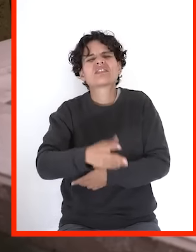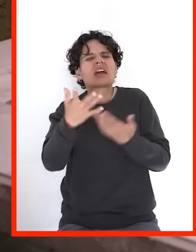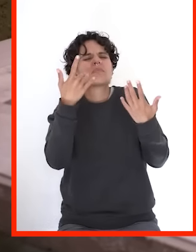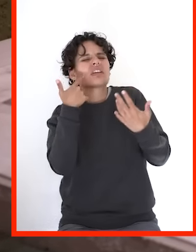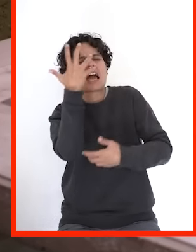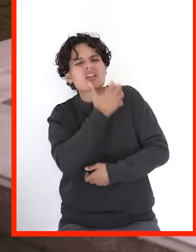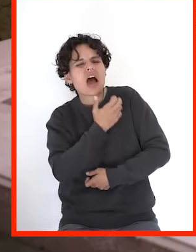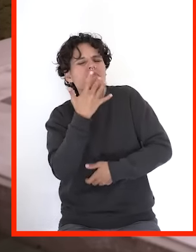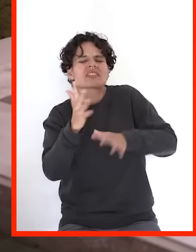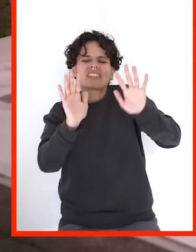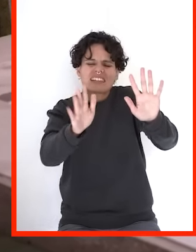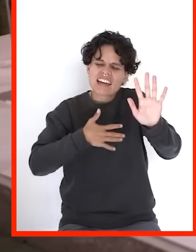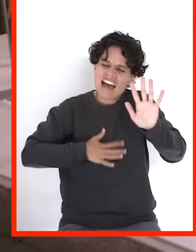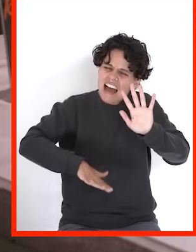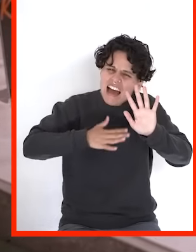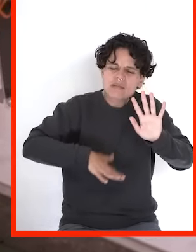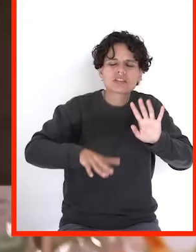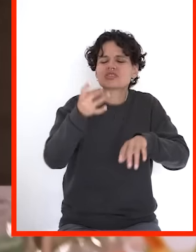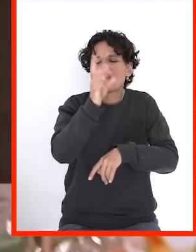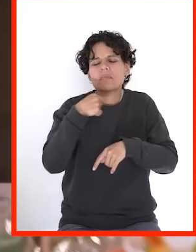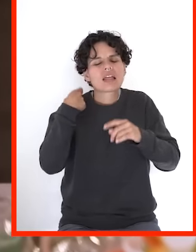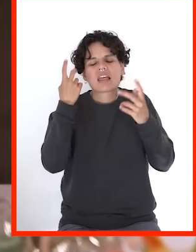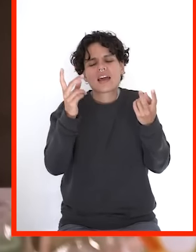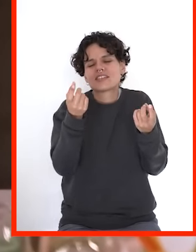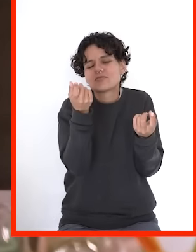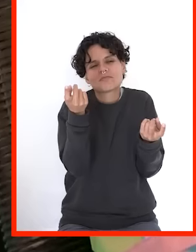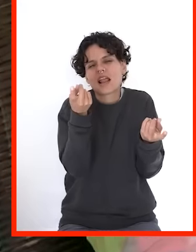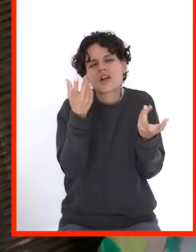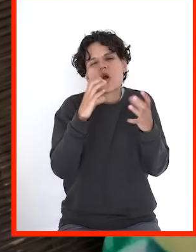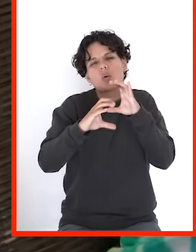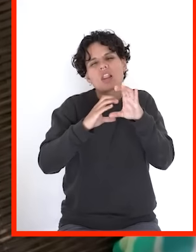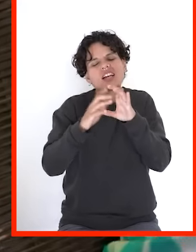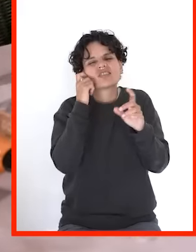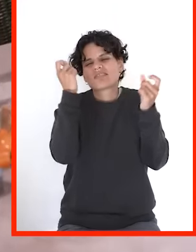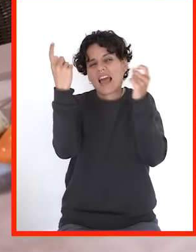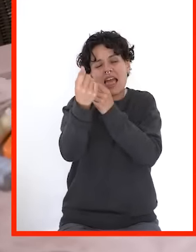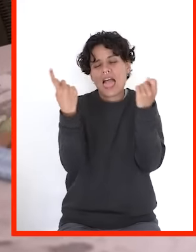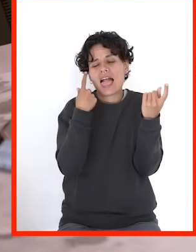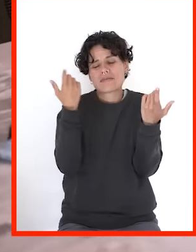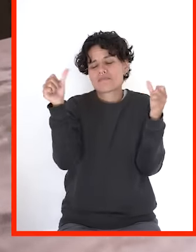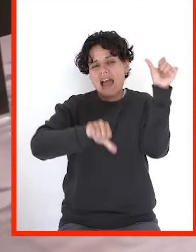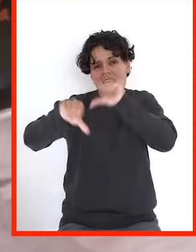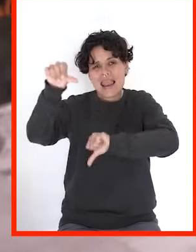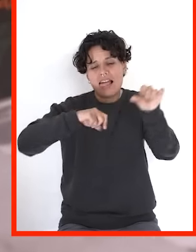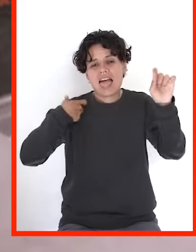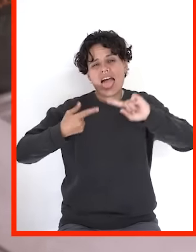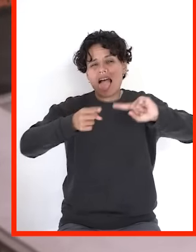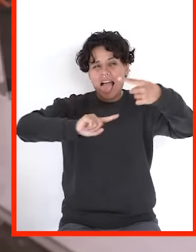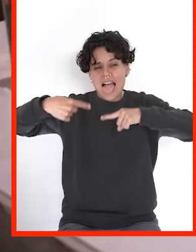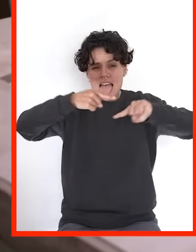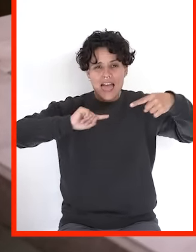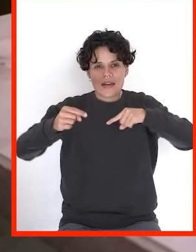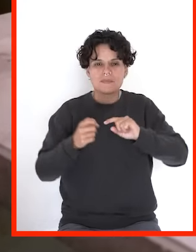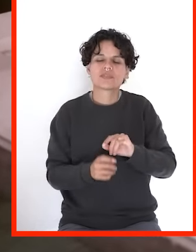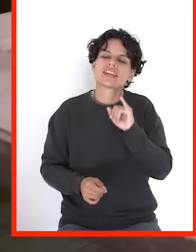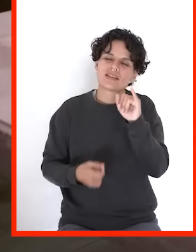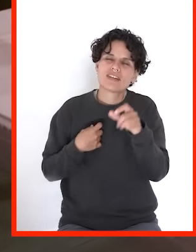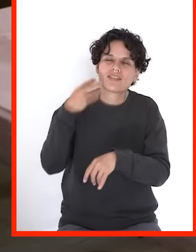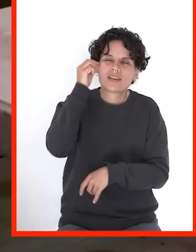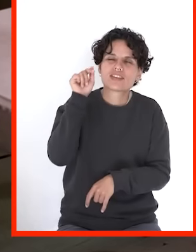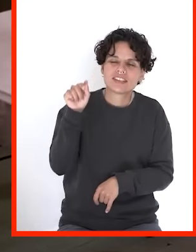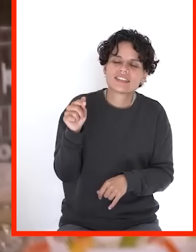la echaste al cohete nomás. Fue un malentendido. Ya, dense un beso ahora. Pasa de todos los camarines, pero. Eso que no están